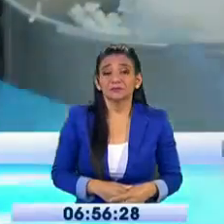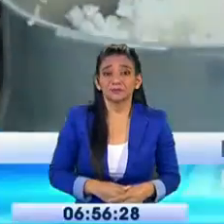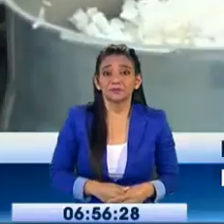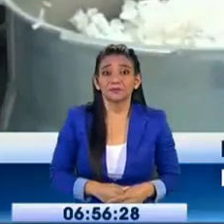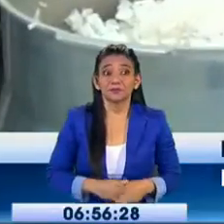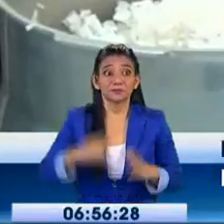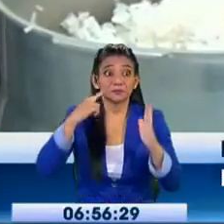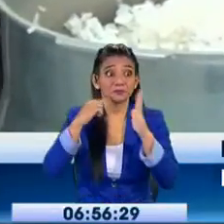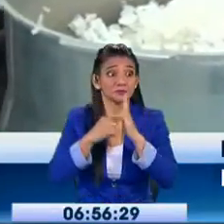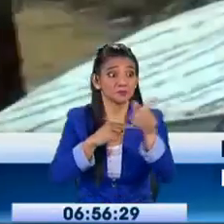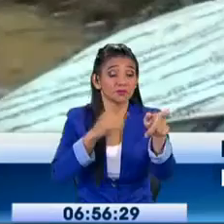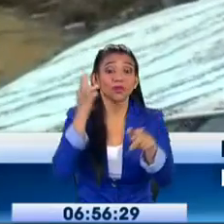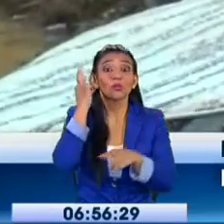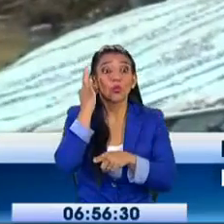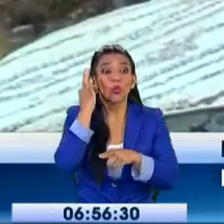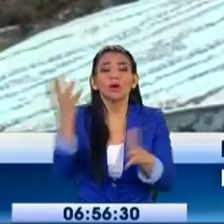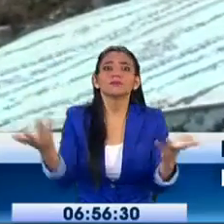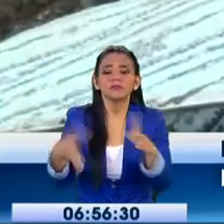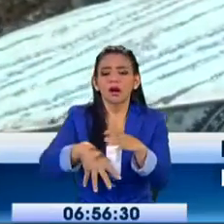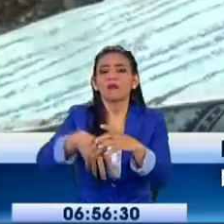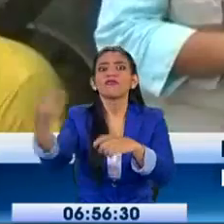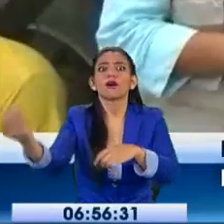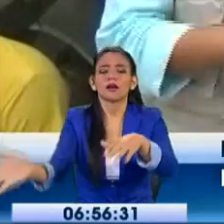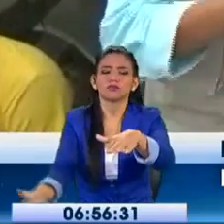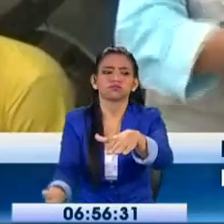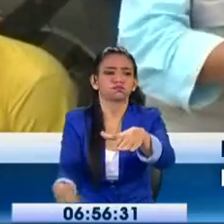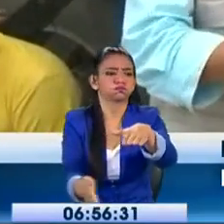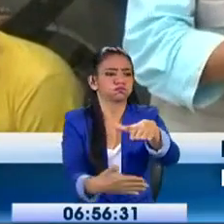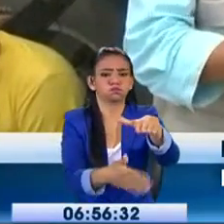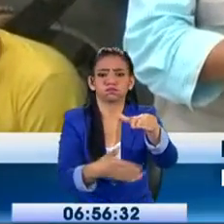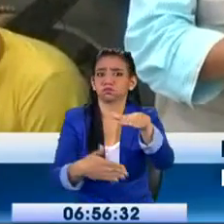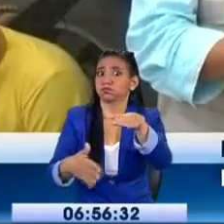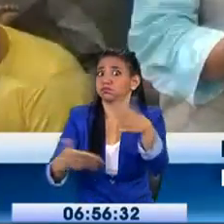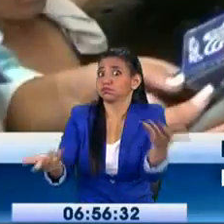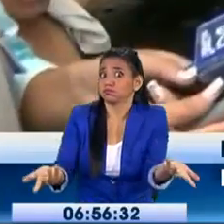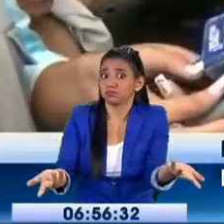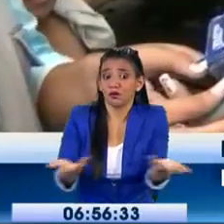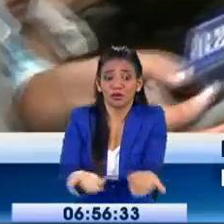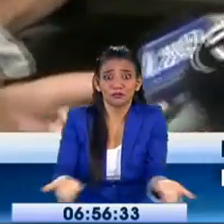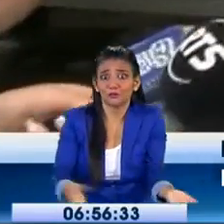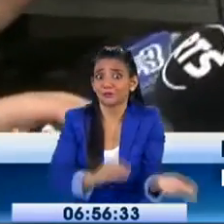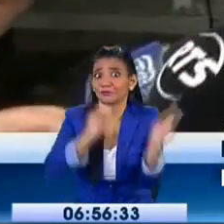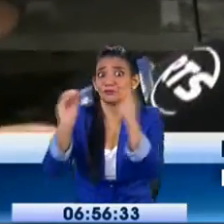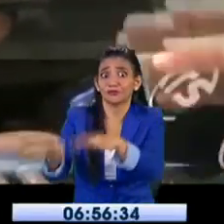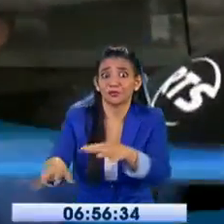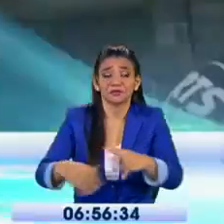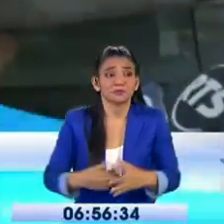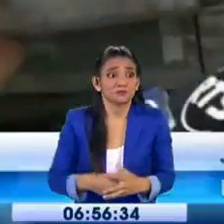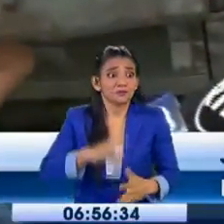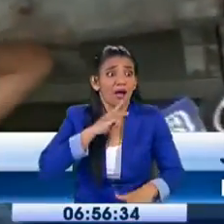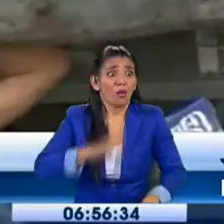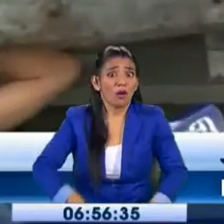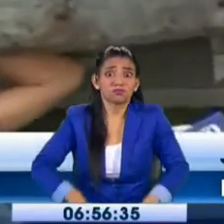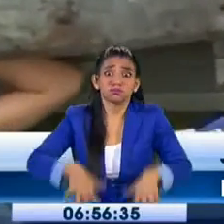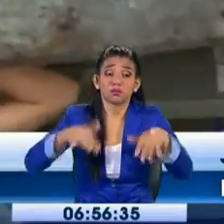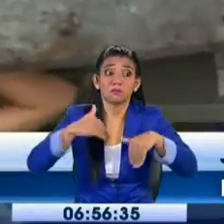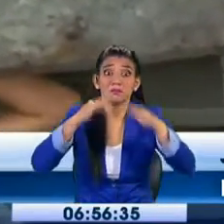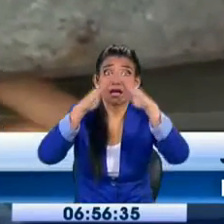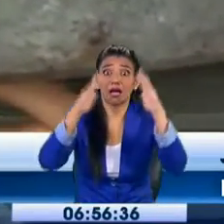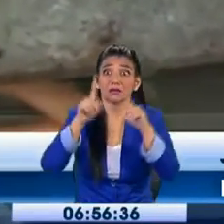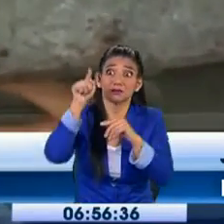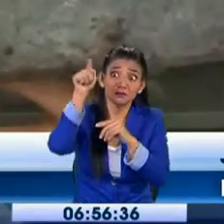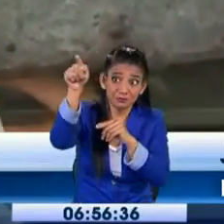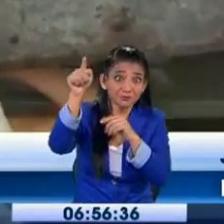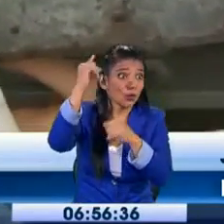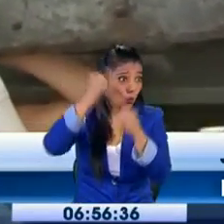Doña Yesenia cocinó a la intemperie, tal como tenía sus enseres. ¿Qué pasó con su vivienda? ¿Cómo está? Llena de agua, hasta arriba. Mi casa, la última que está